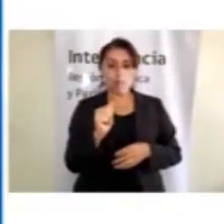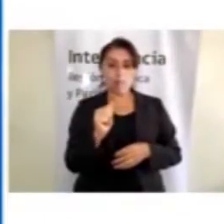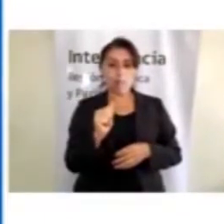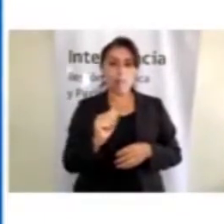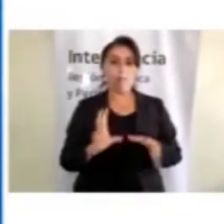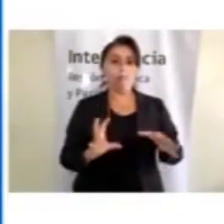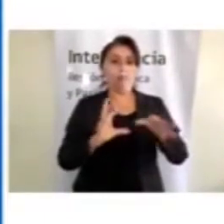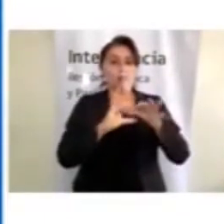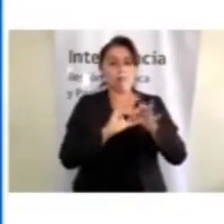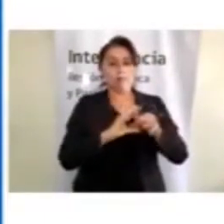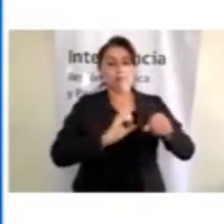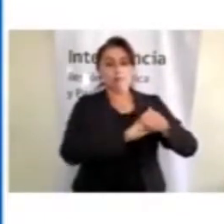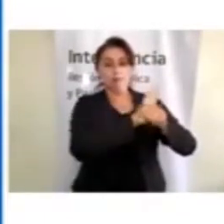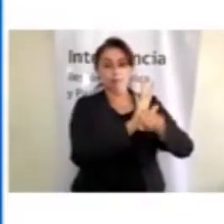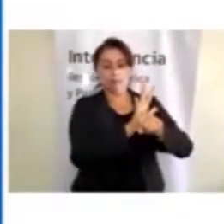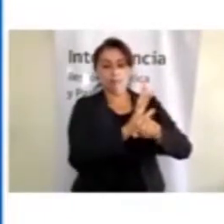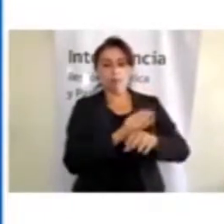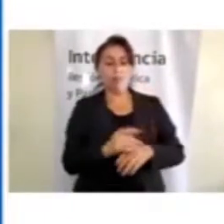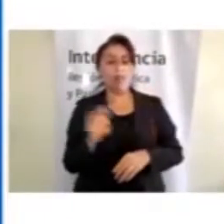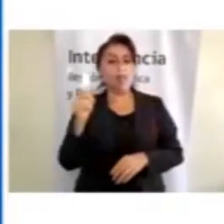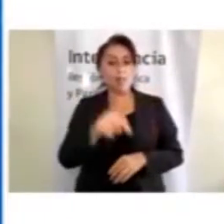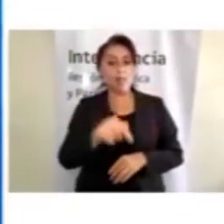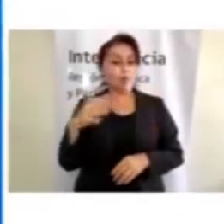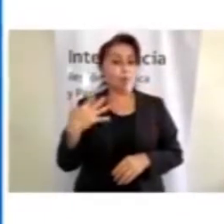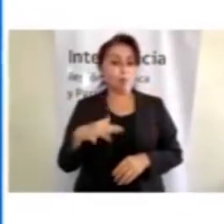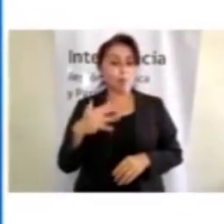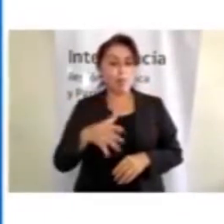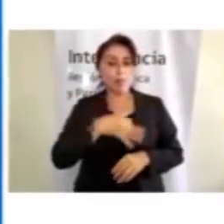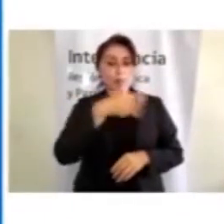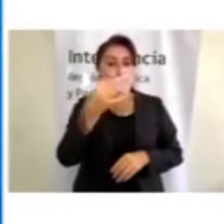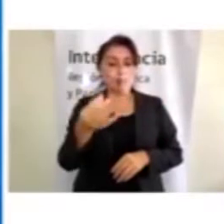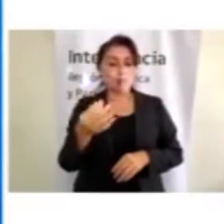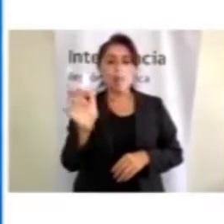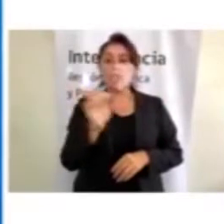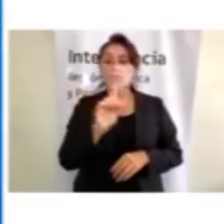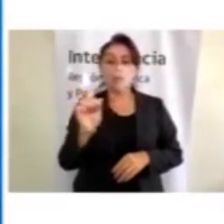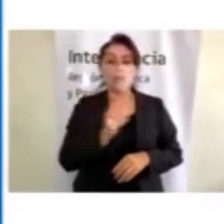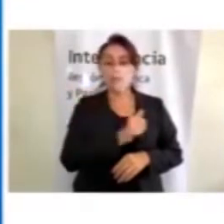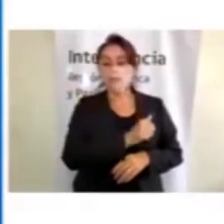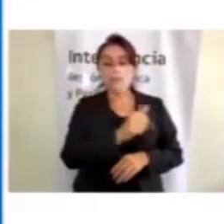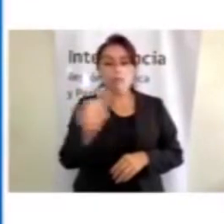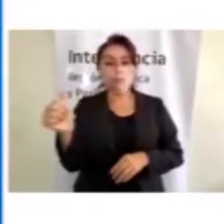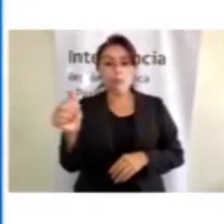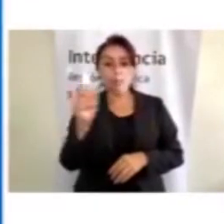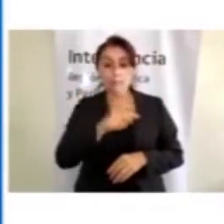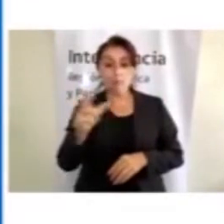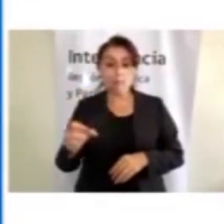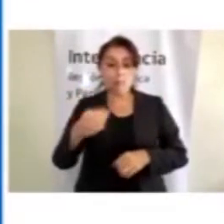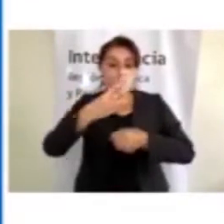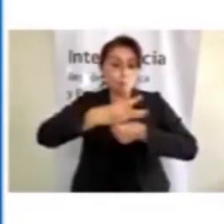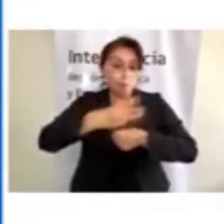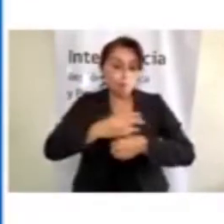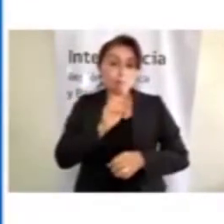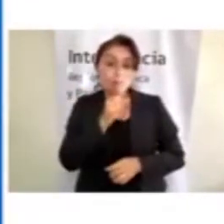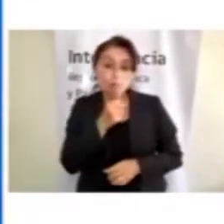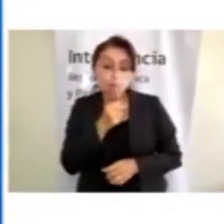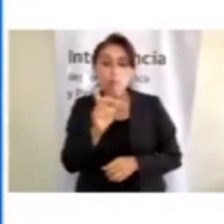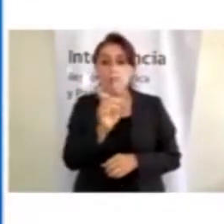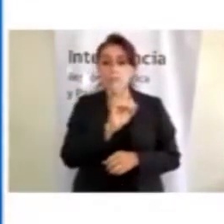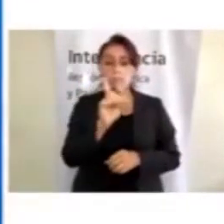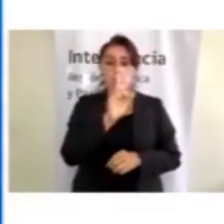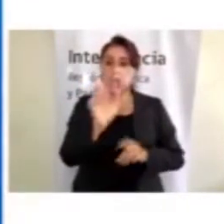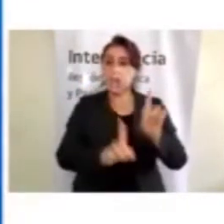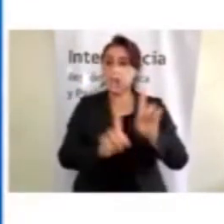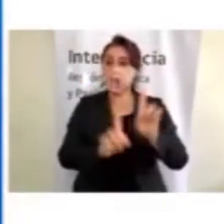COVID-19. Y es importante también mencionar que no todas las personas que fallecen son personas adultas mayores, muchas de ellas tampoco